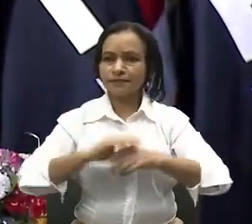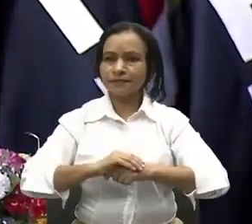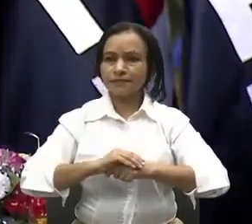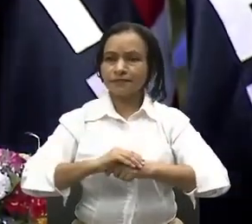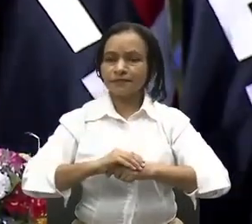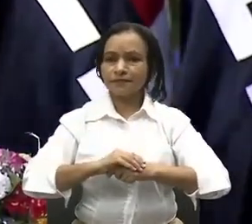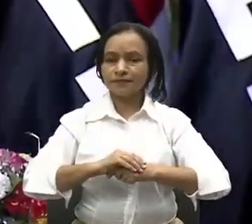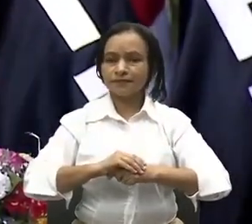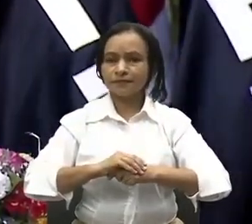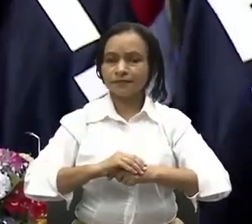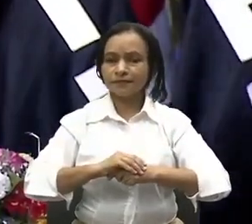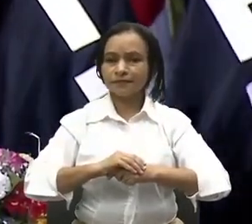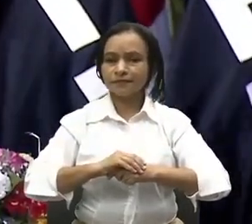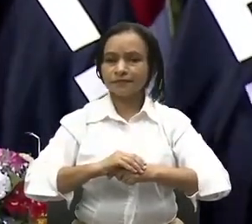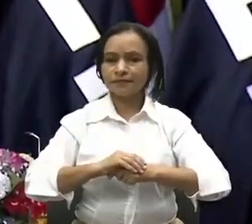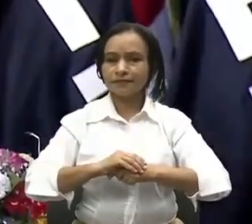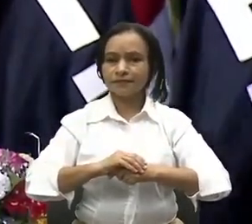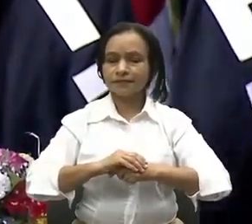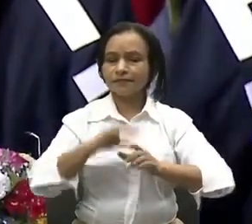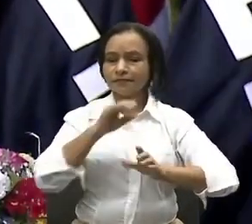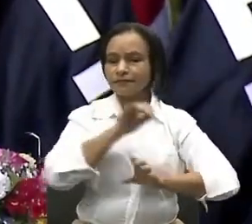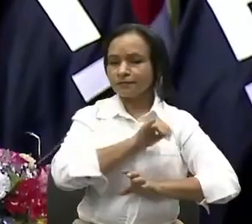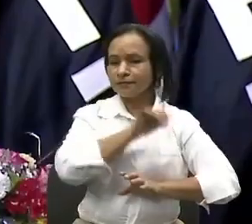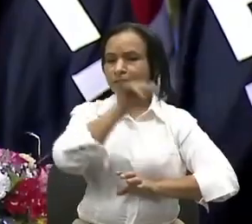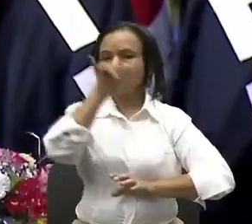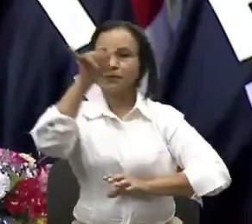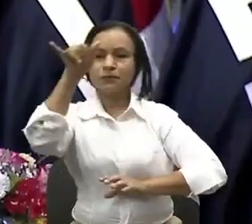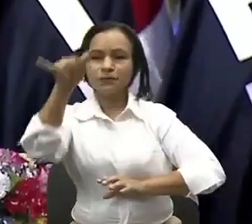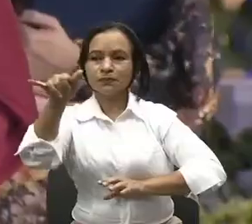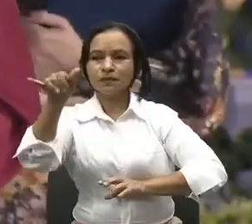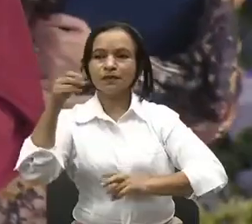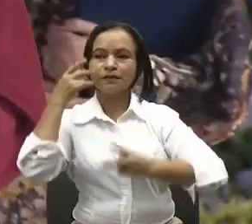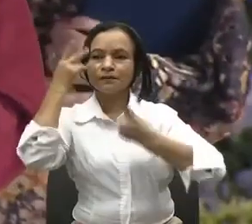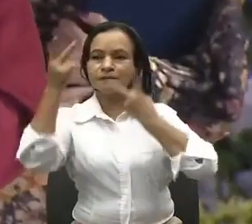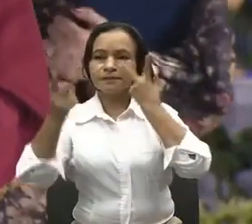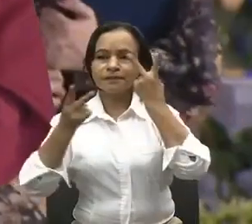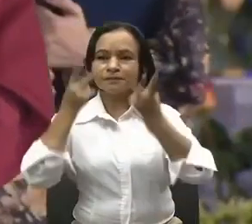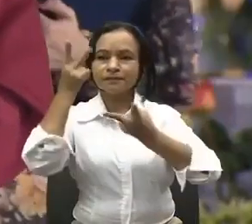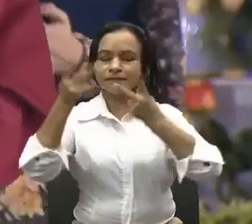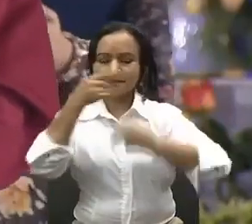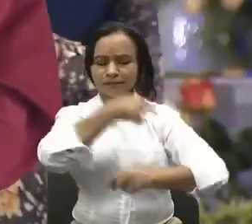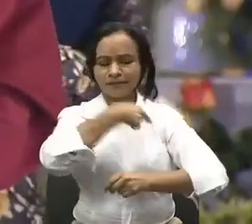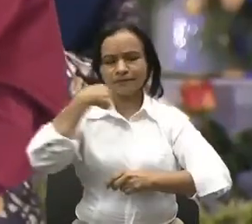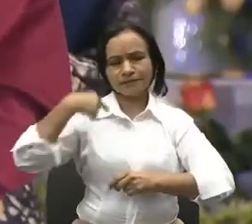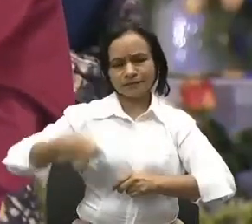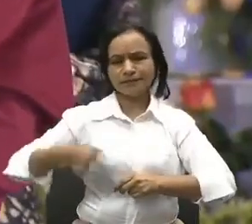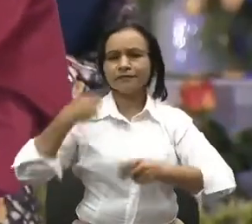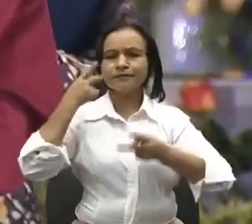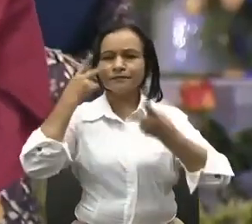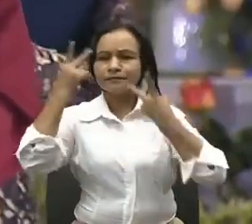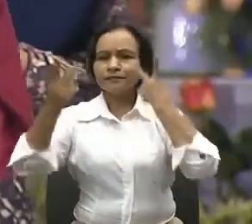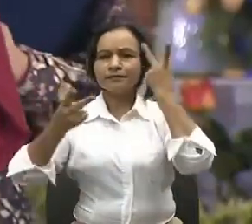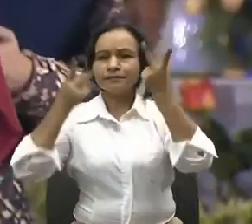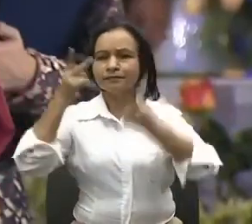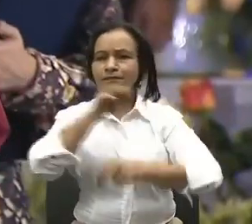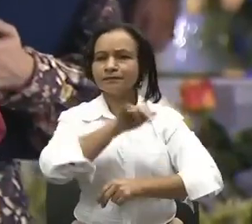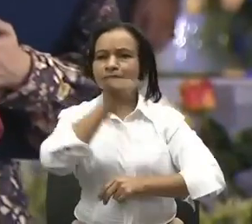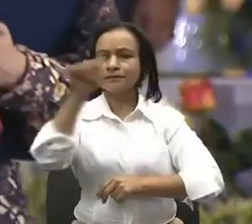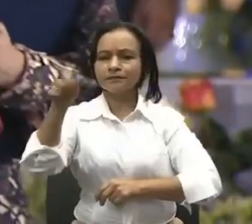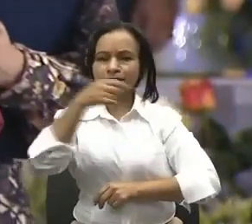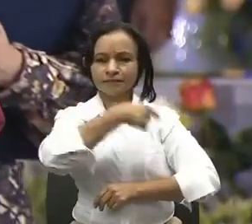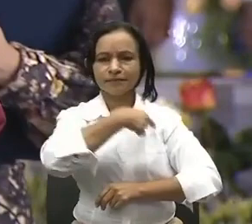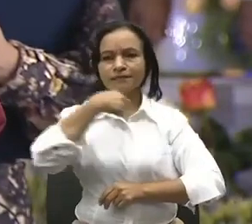incluso fuimos a visitar China, visitamos la República Popular China